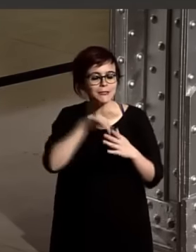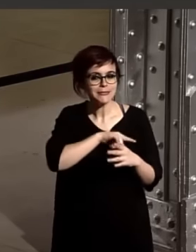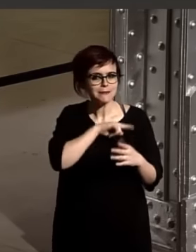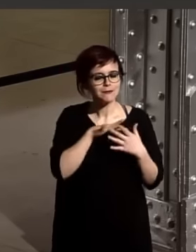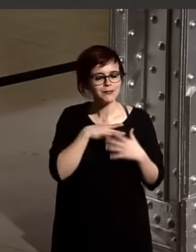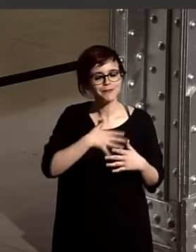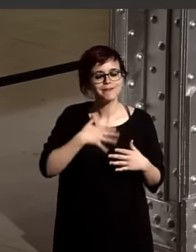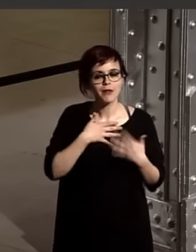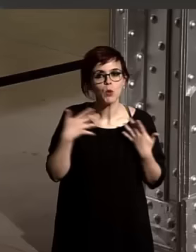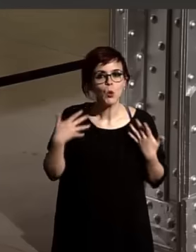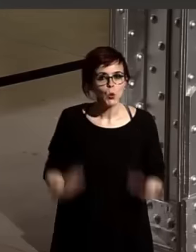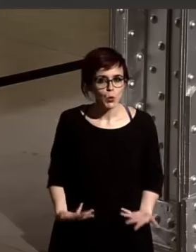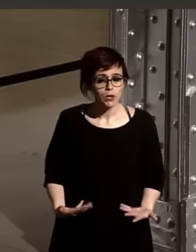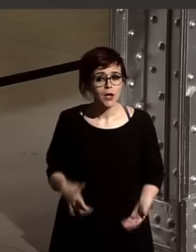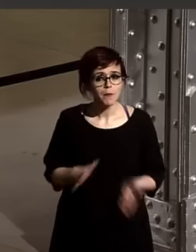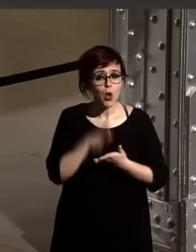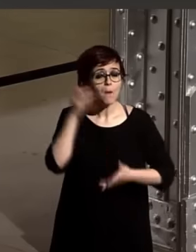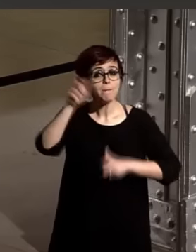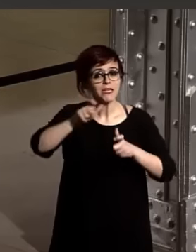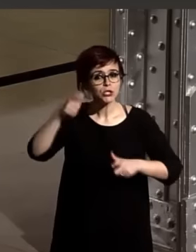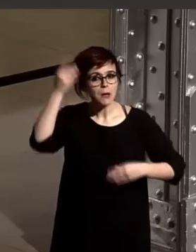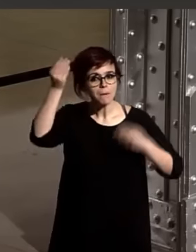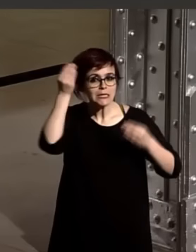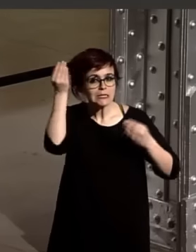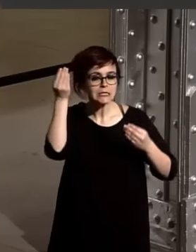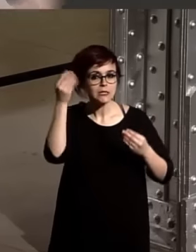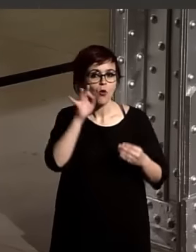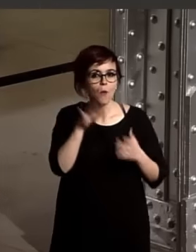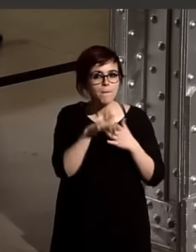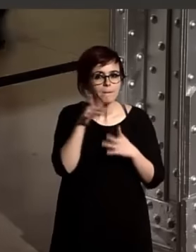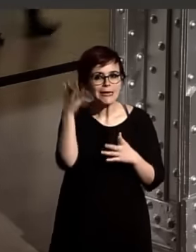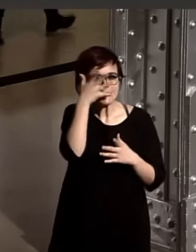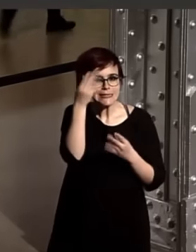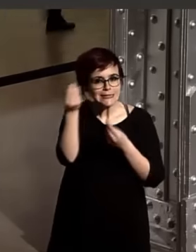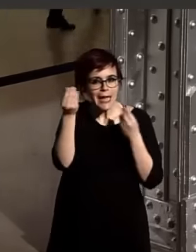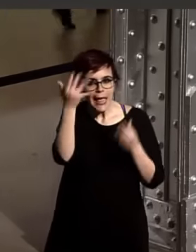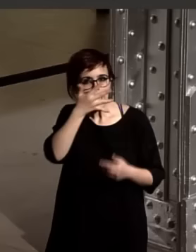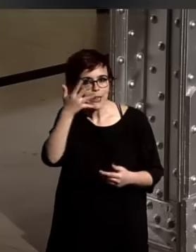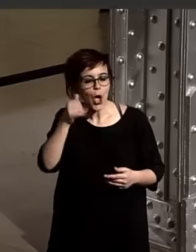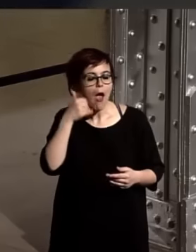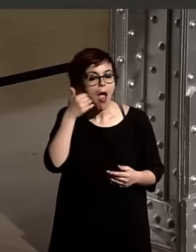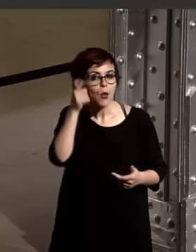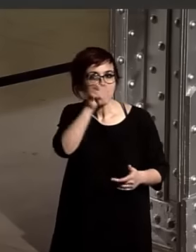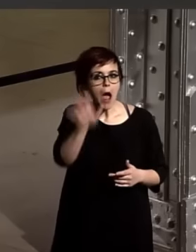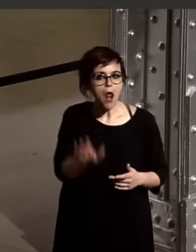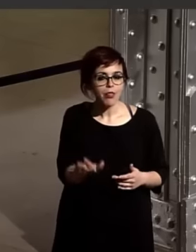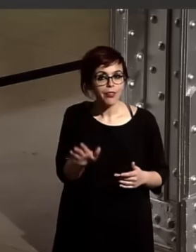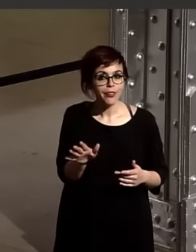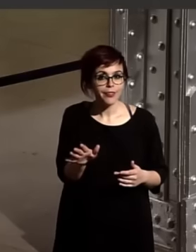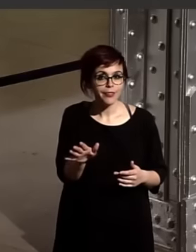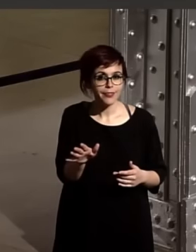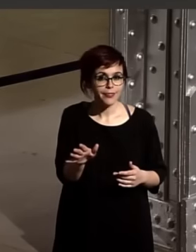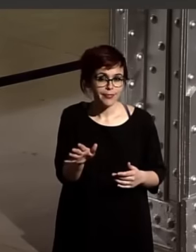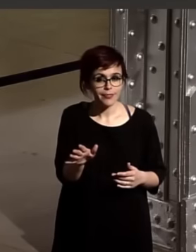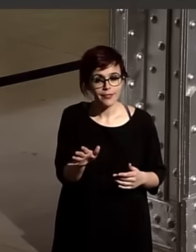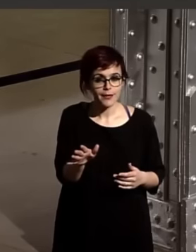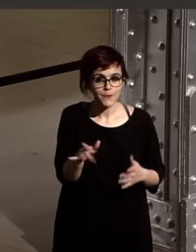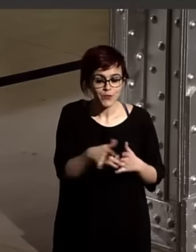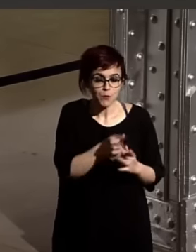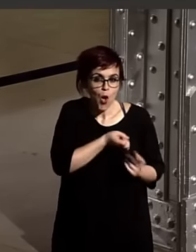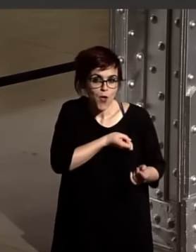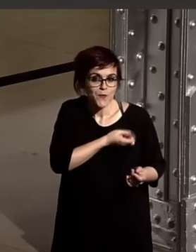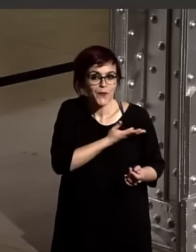a lo mejor alguna persona piensa o resuelve este misterio o Esta cosa que nos parece eh nos emociona espiritualmente